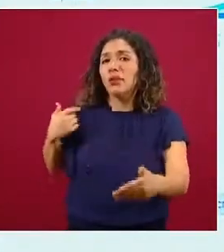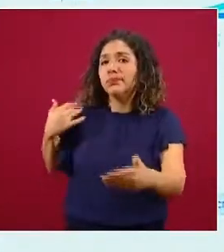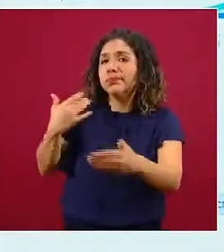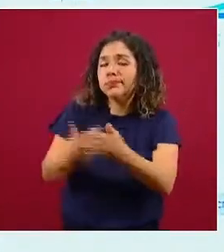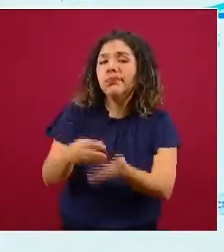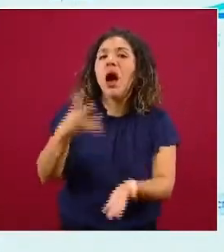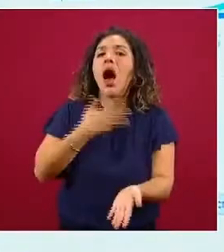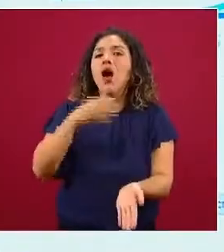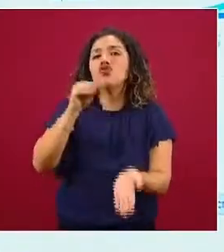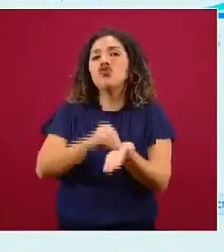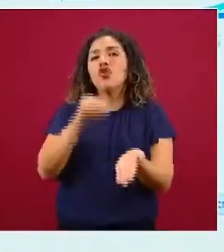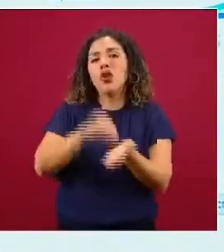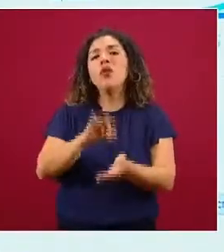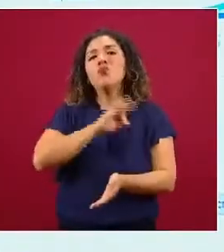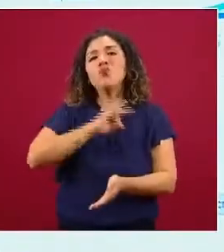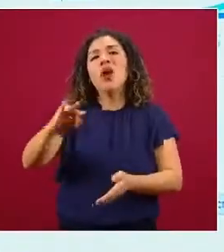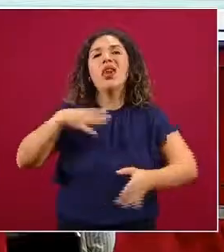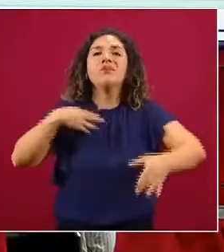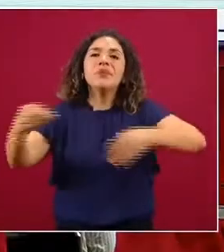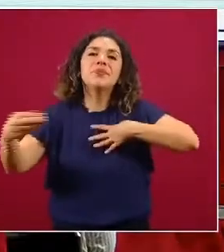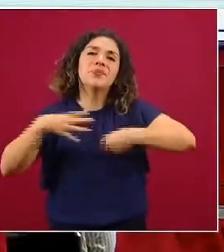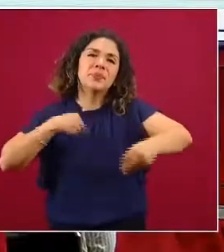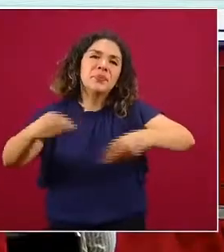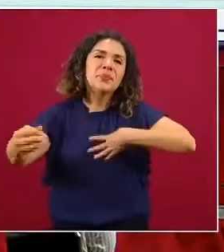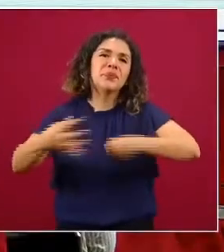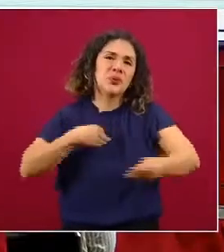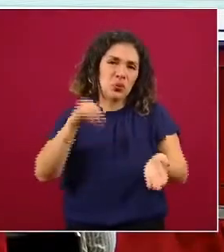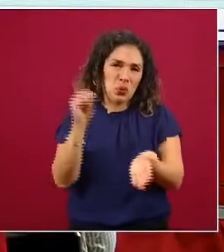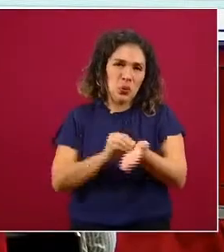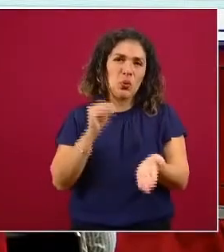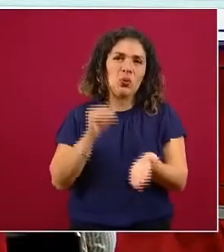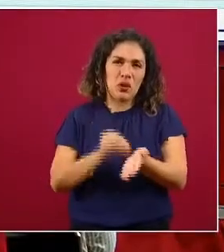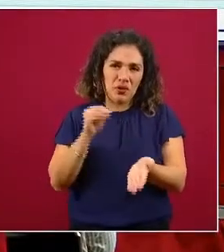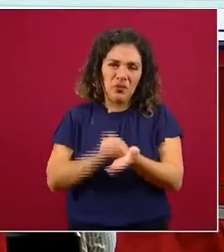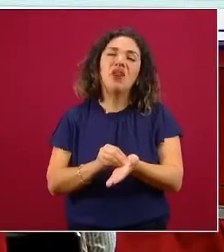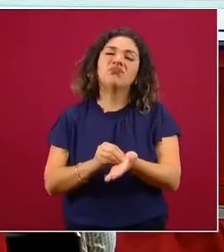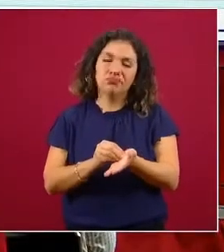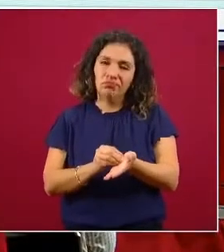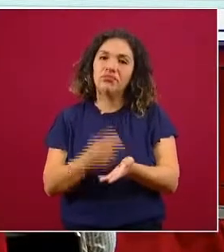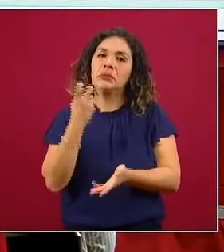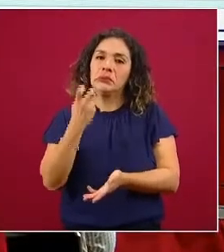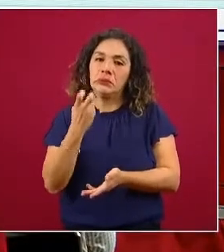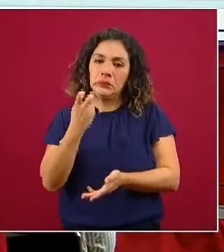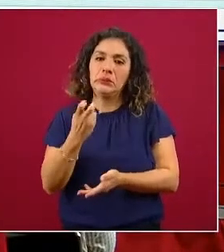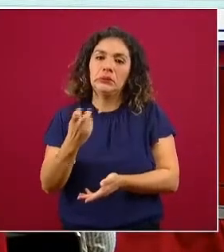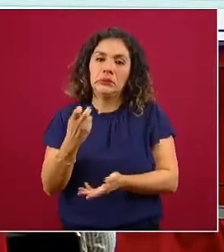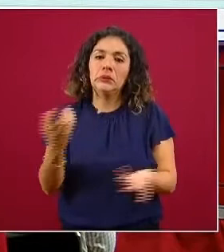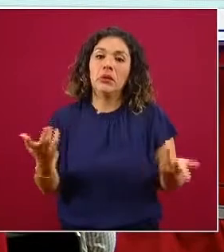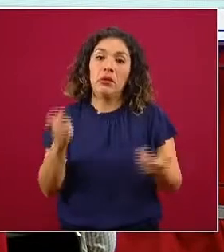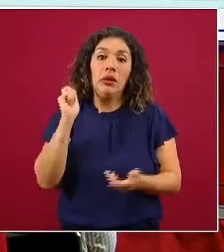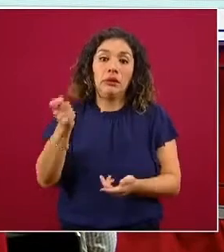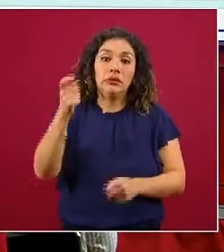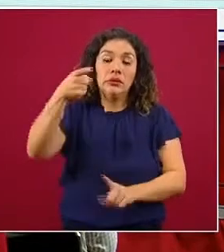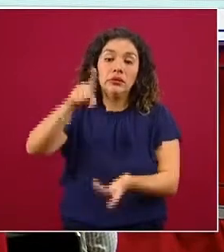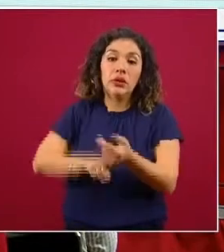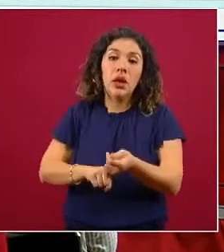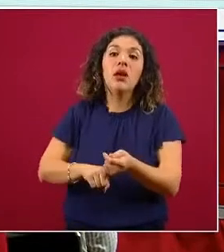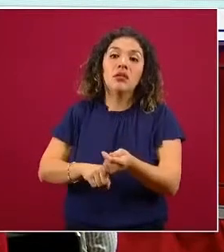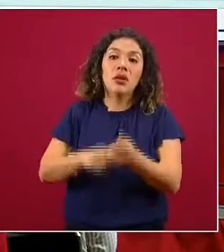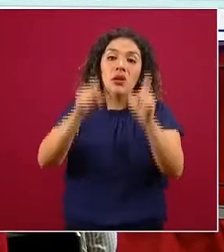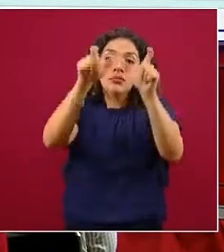tanto todavía pueden tener la capacidad de transmitir de manera importante el virus y por lo mismo representan